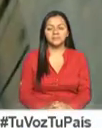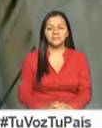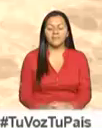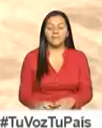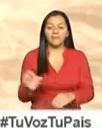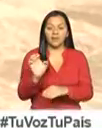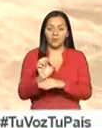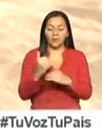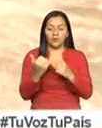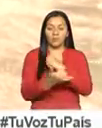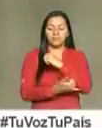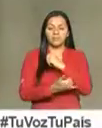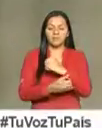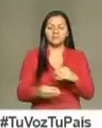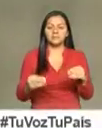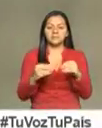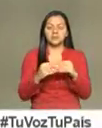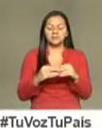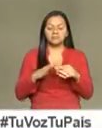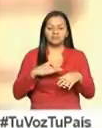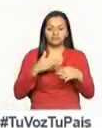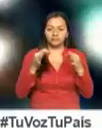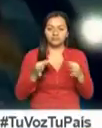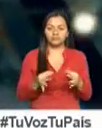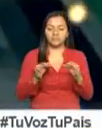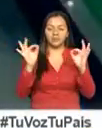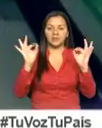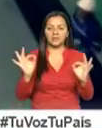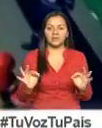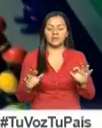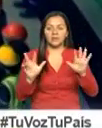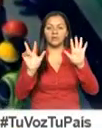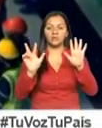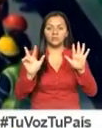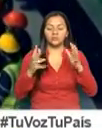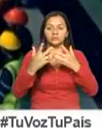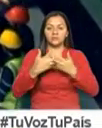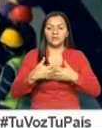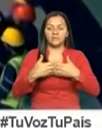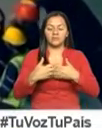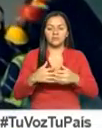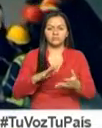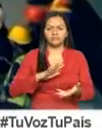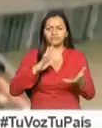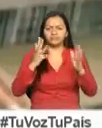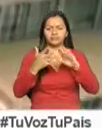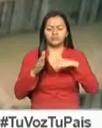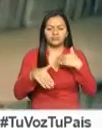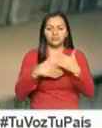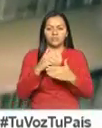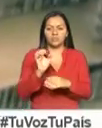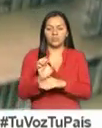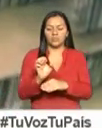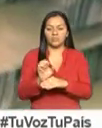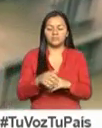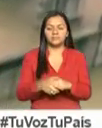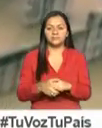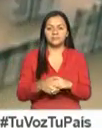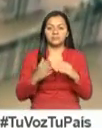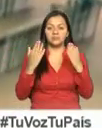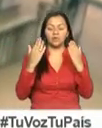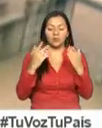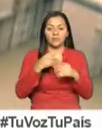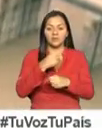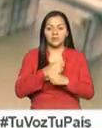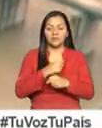Ecuador es un país con soberanía energética gracias a las 8 hidroeléctricas que dieron un giro a la historia nacional. La obra